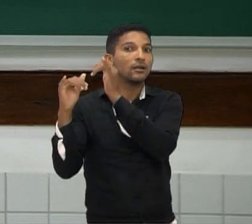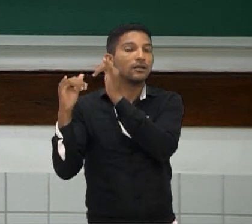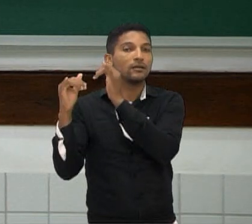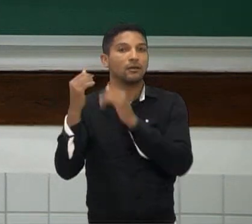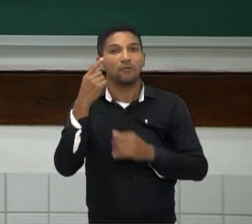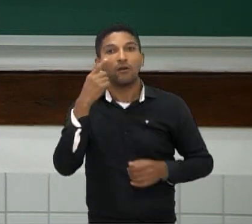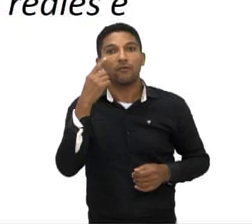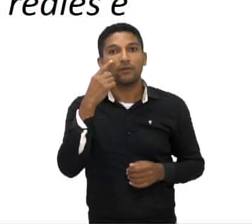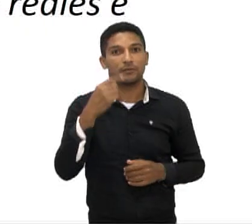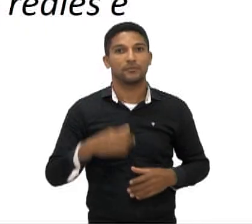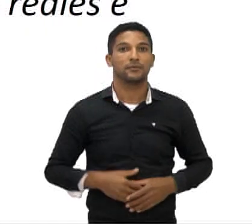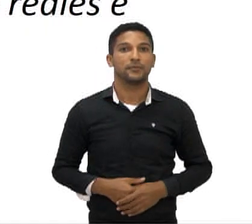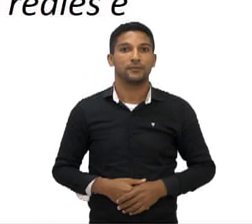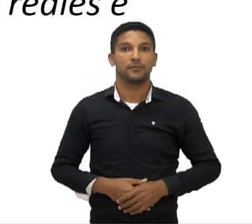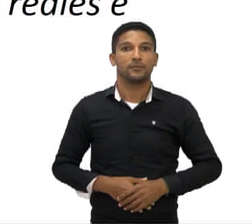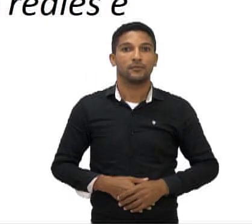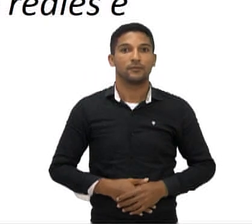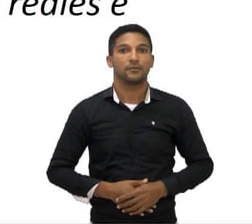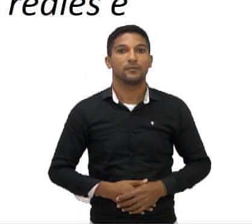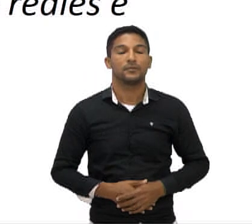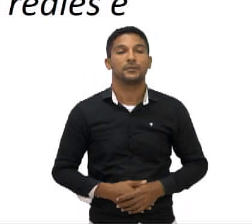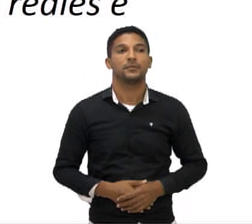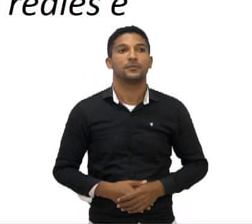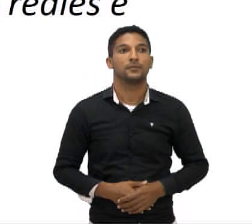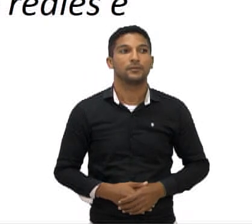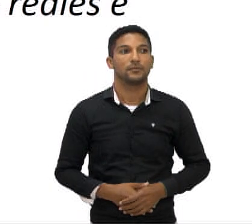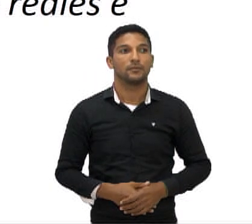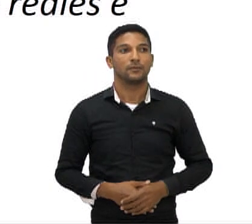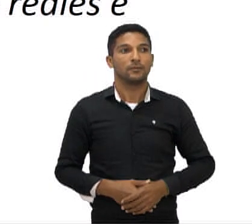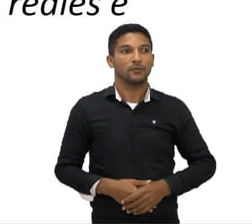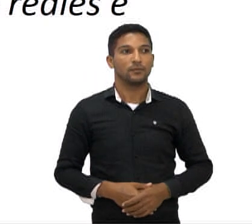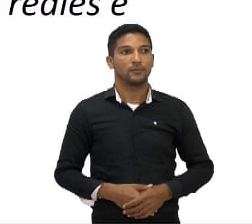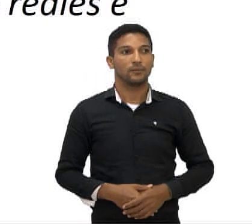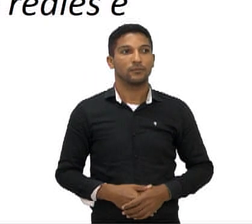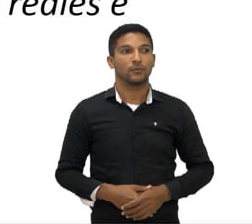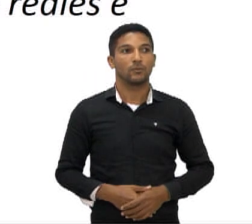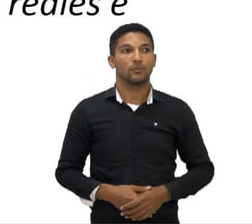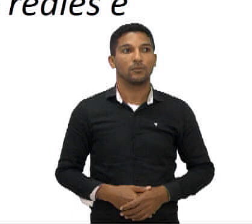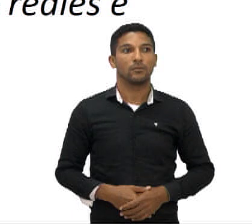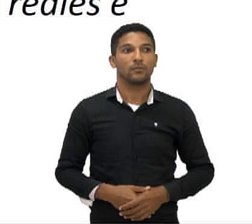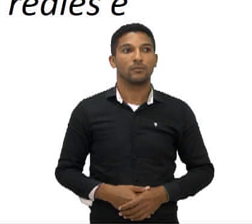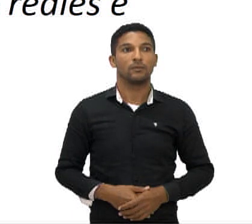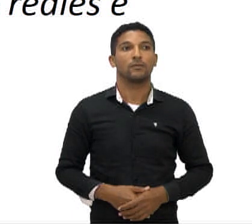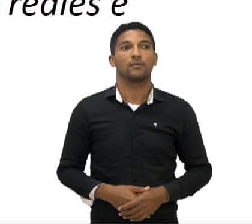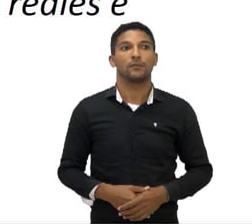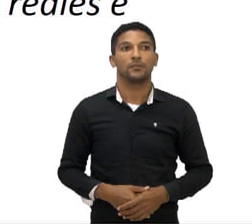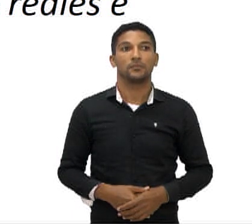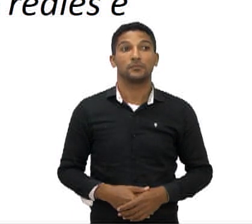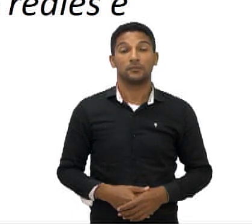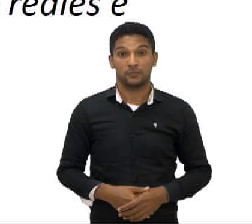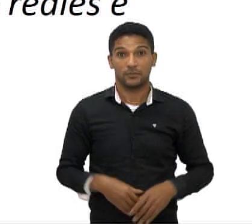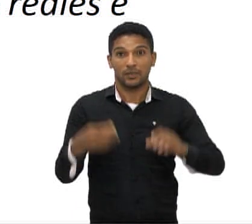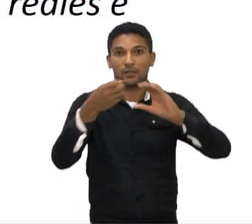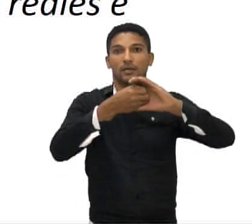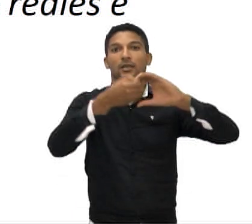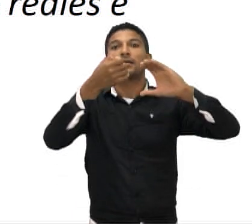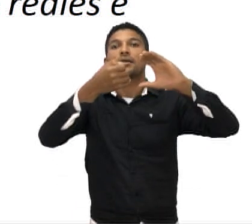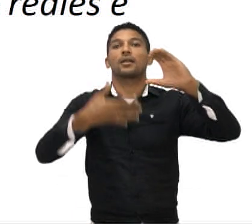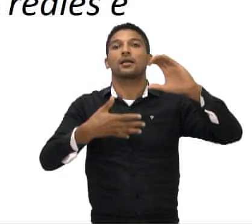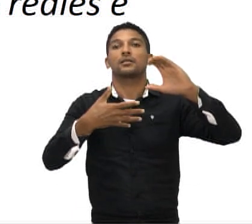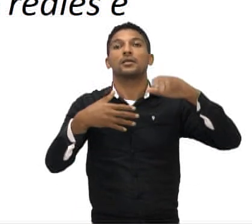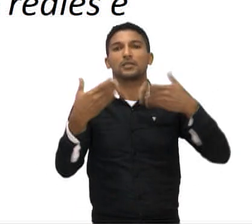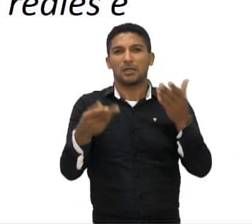A, un relato que los personajes suelen ser animales y transmite una moraleja de carácter